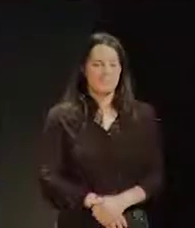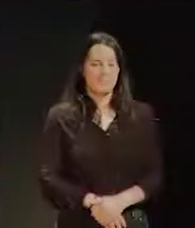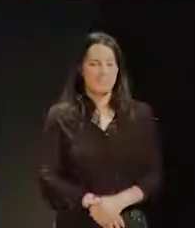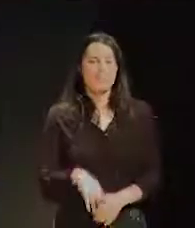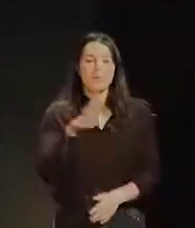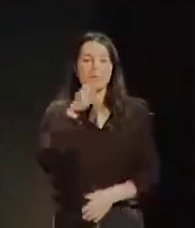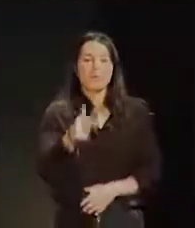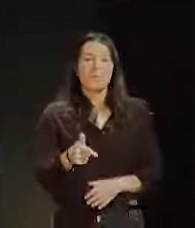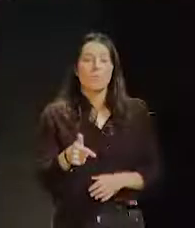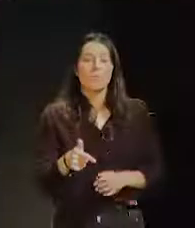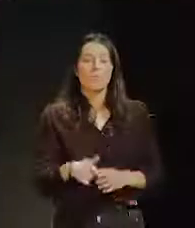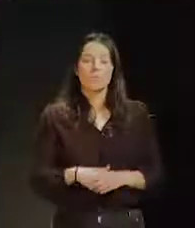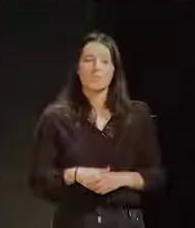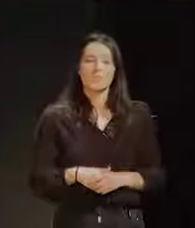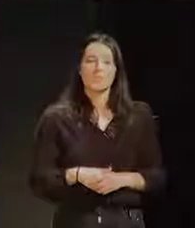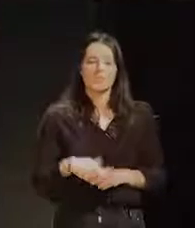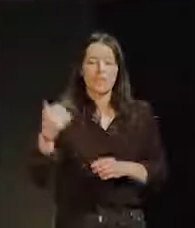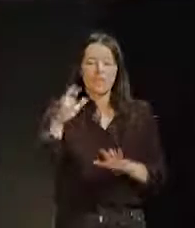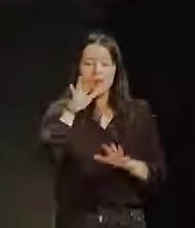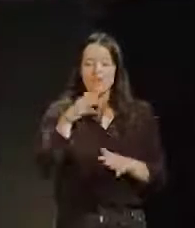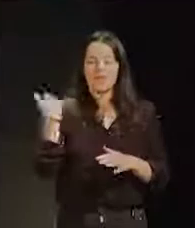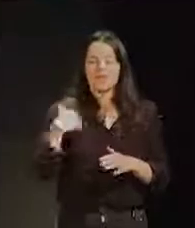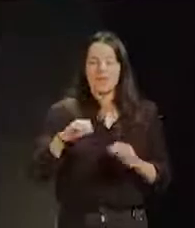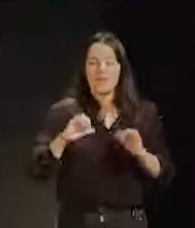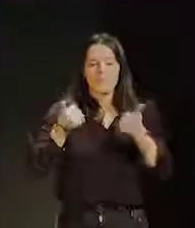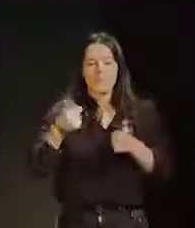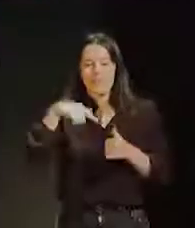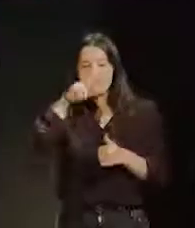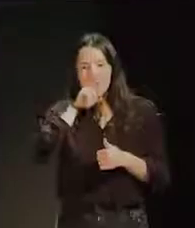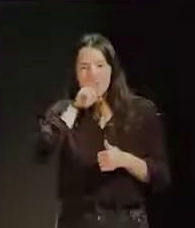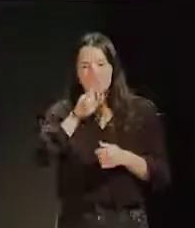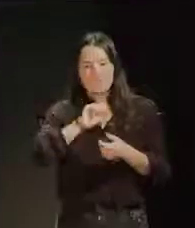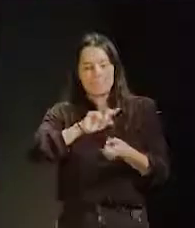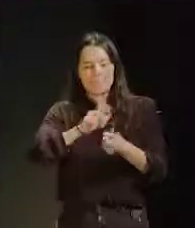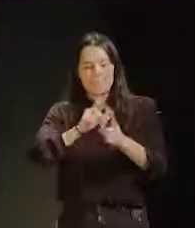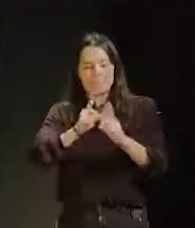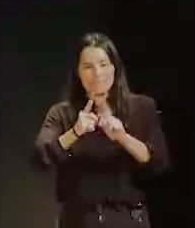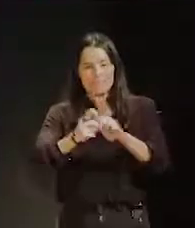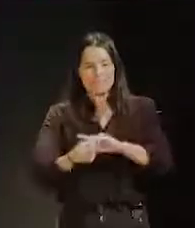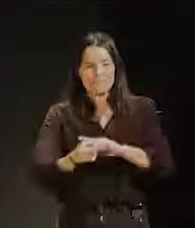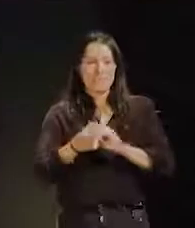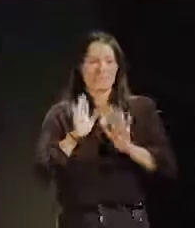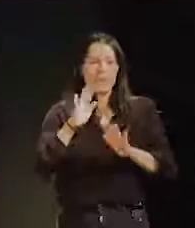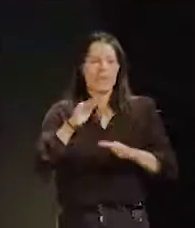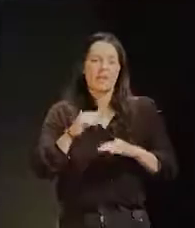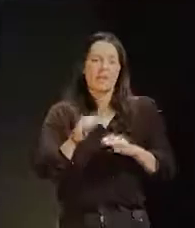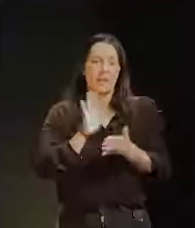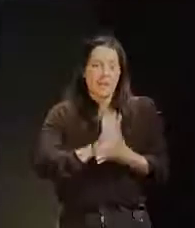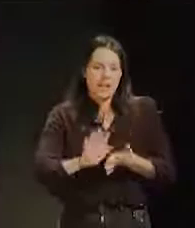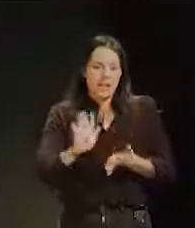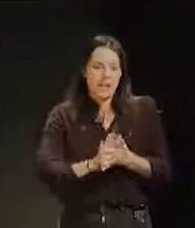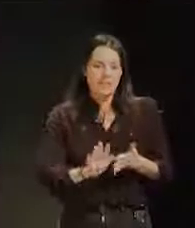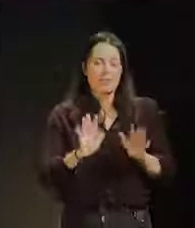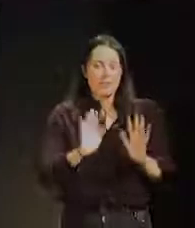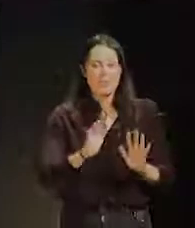Y por eso cualcosa está empezando en estos años a cambiar. Pero es un proceso muy lento y que está